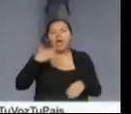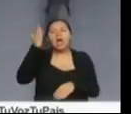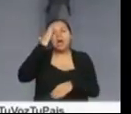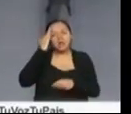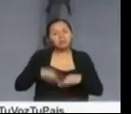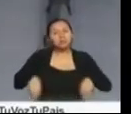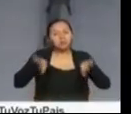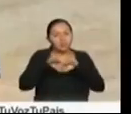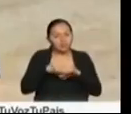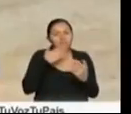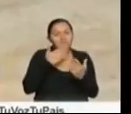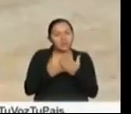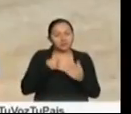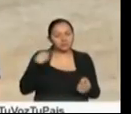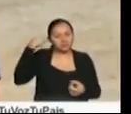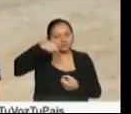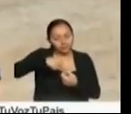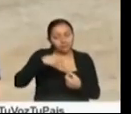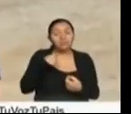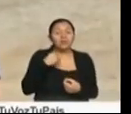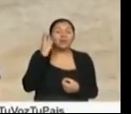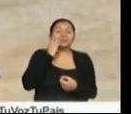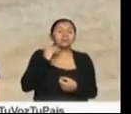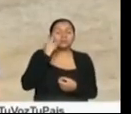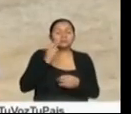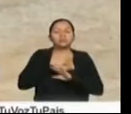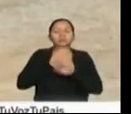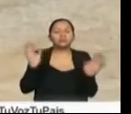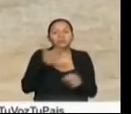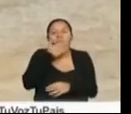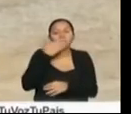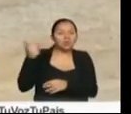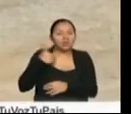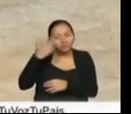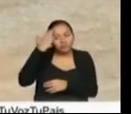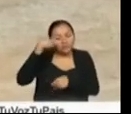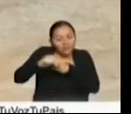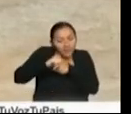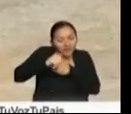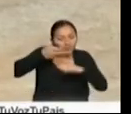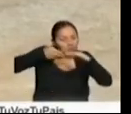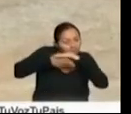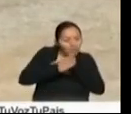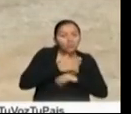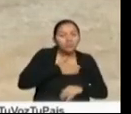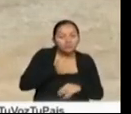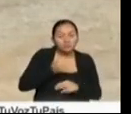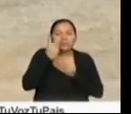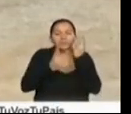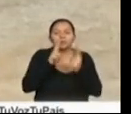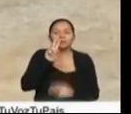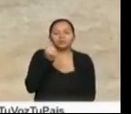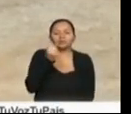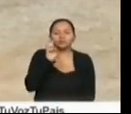actividades una de las experiencias más gratas en cuanto a conocer las buenas prácticas mineras es visitando son hilos